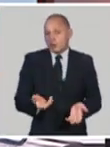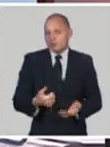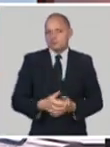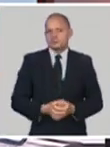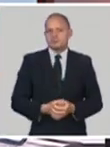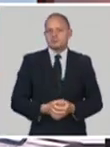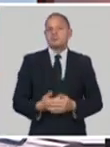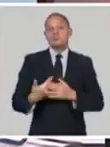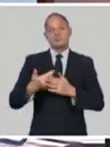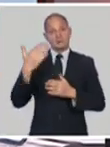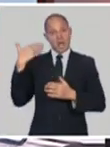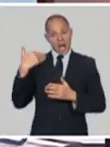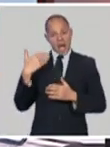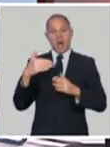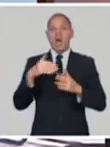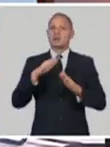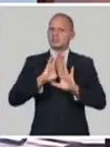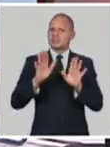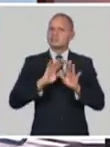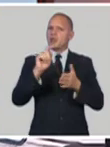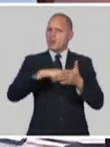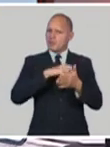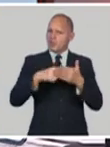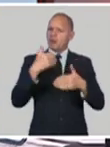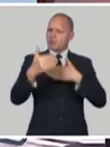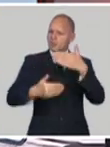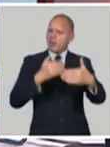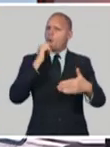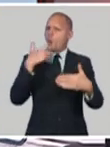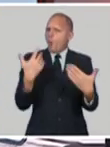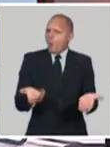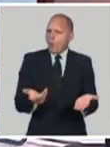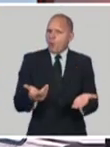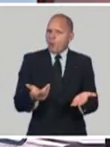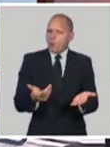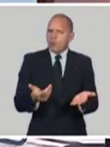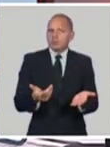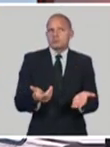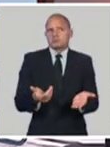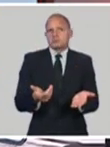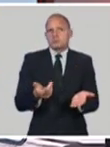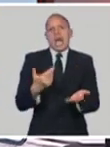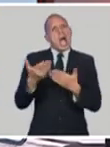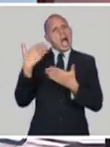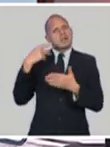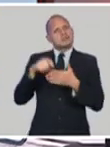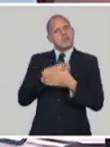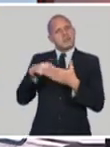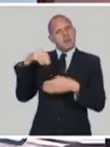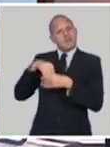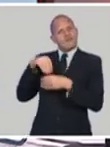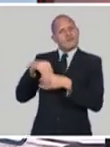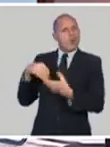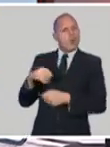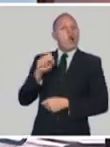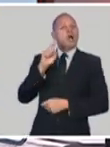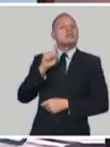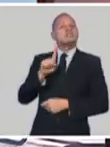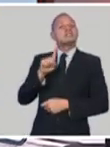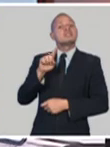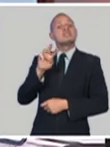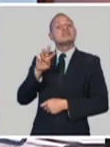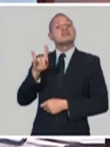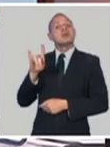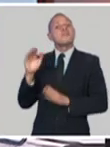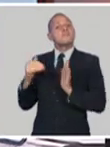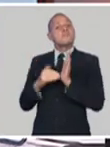que había de la tarea de ordenamiento en su momento no era de 139,000 millones, sino era de 160,000